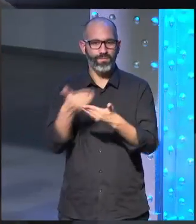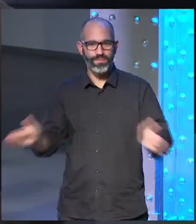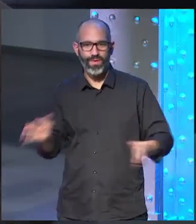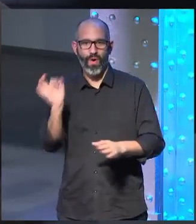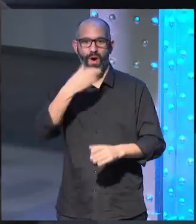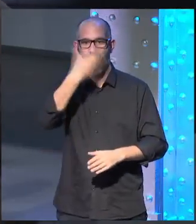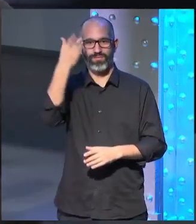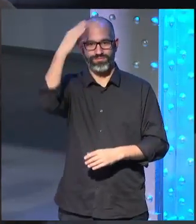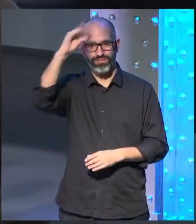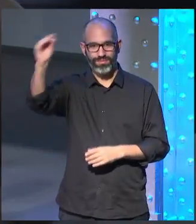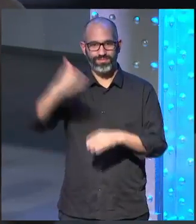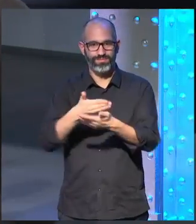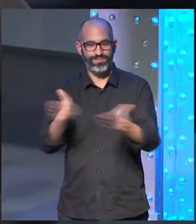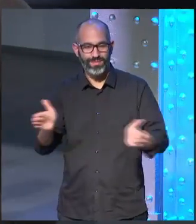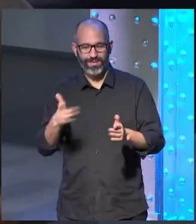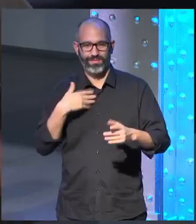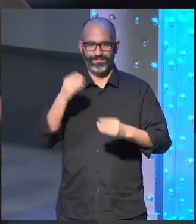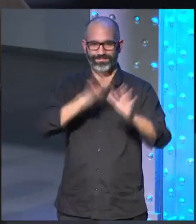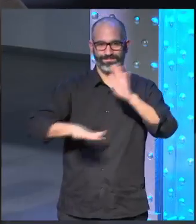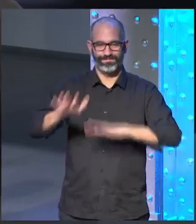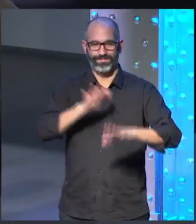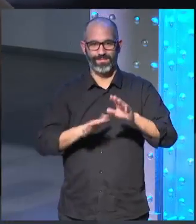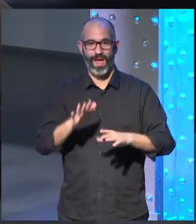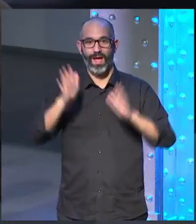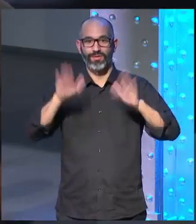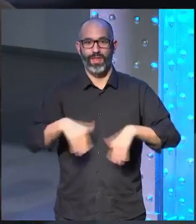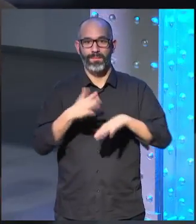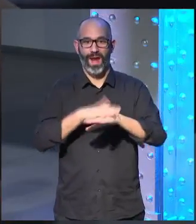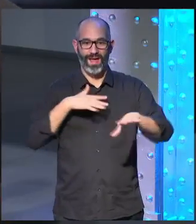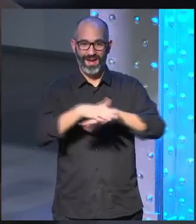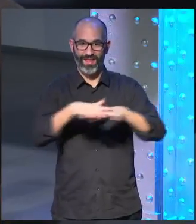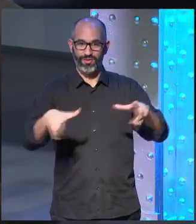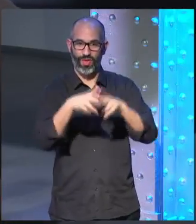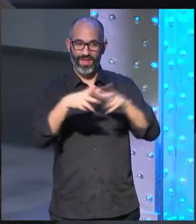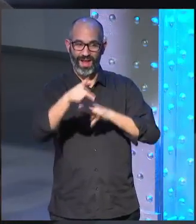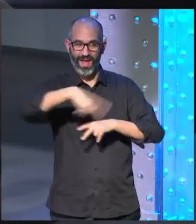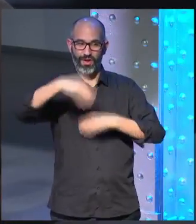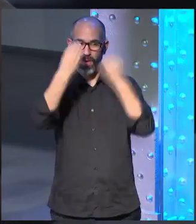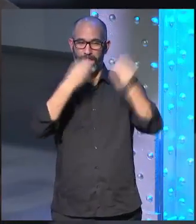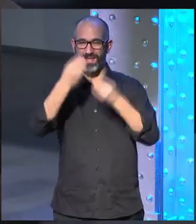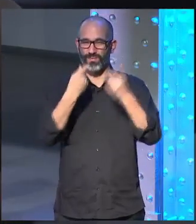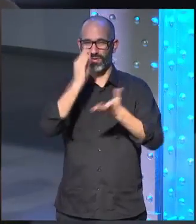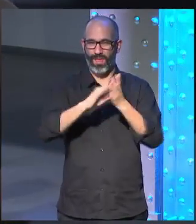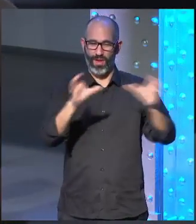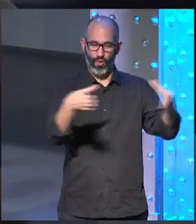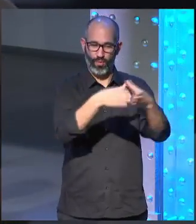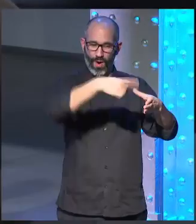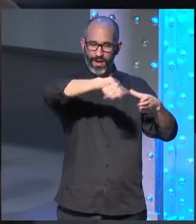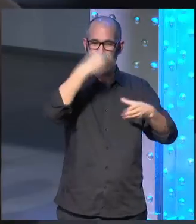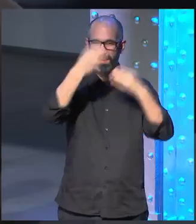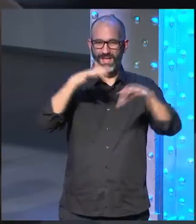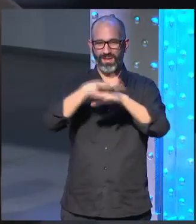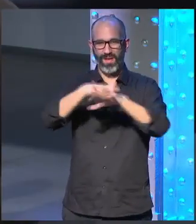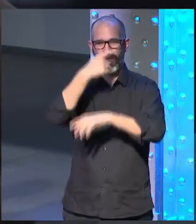un smartphone. Y para los incrédulos de las redes sociales y aquellos que piensan que no son efectivas, pues mira,